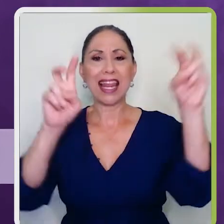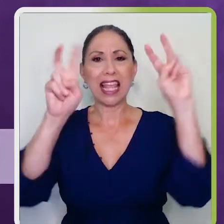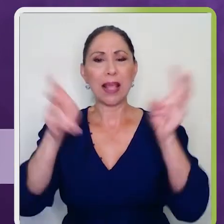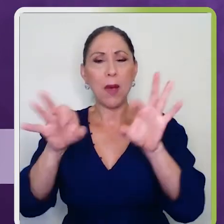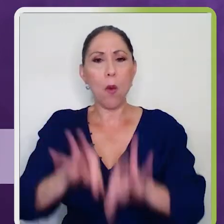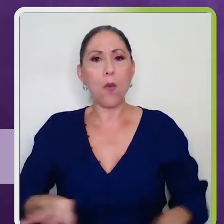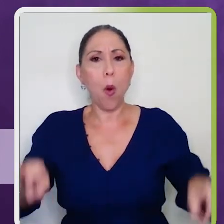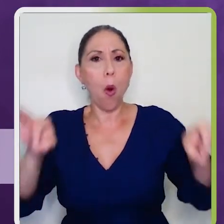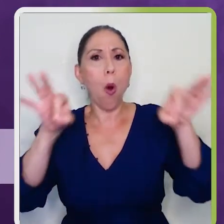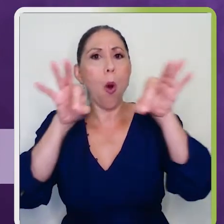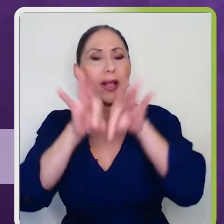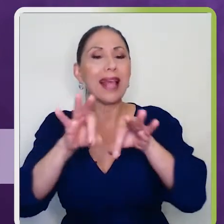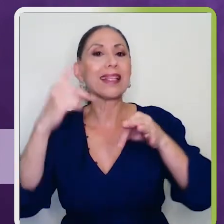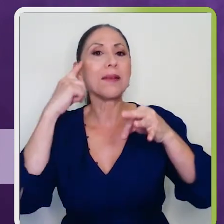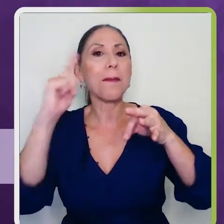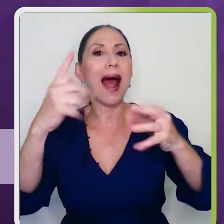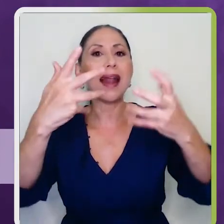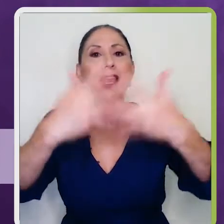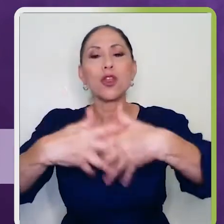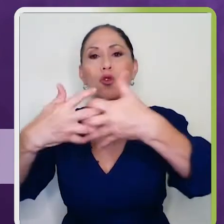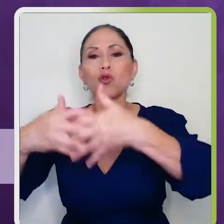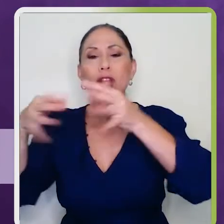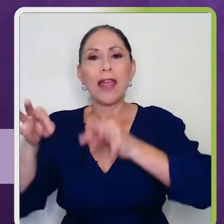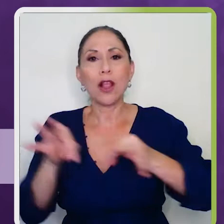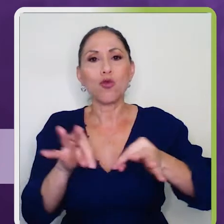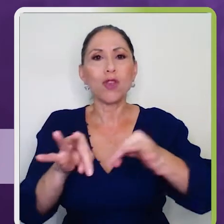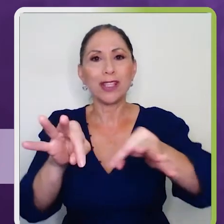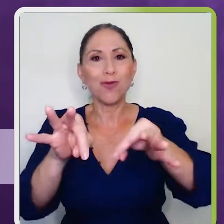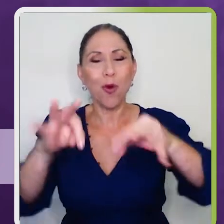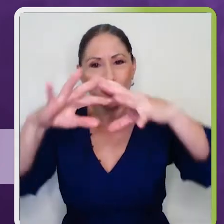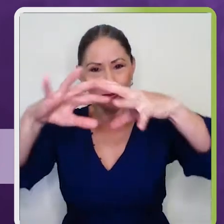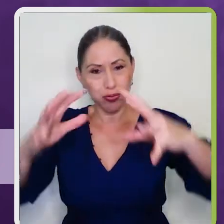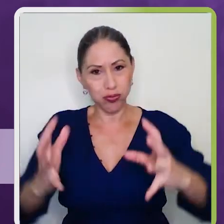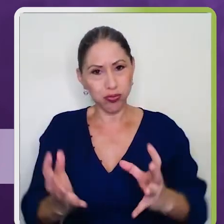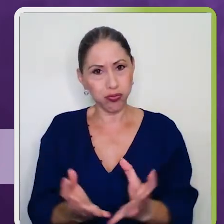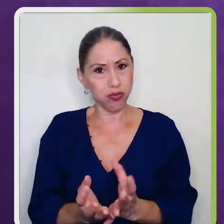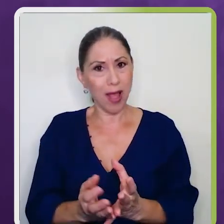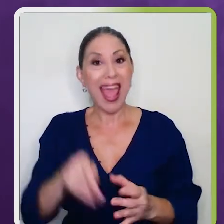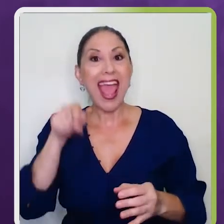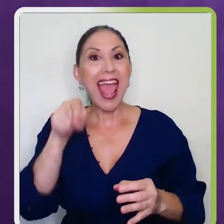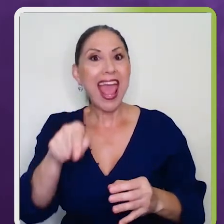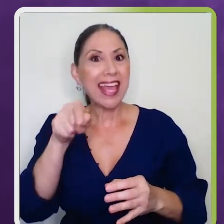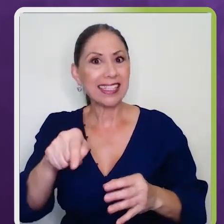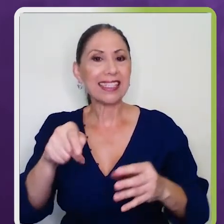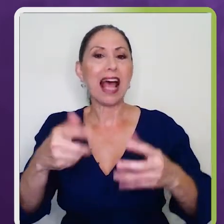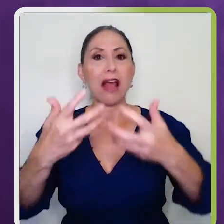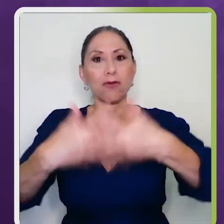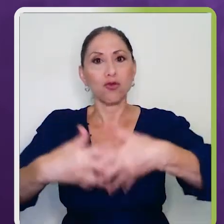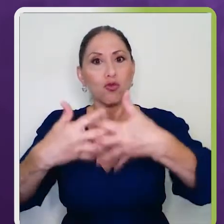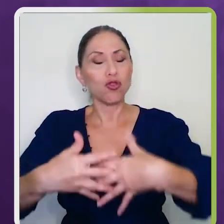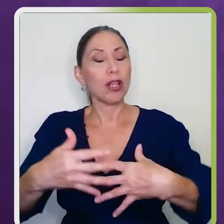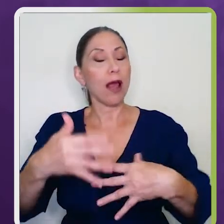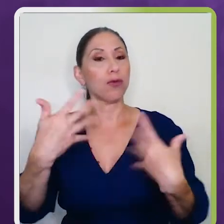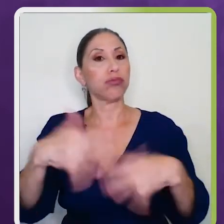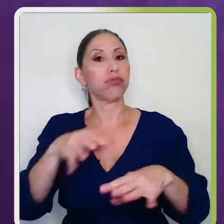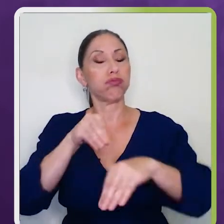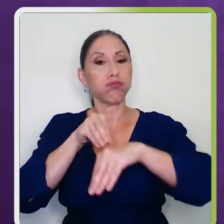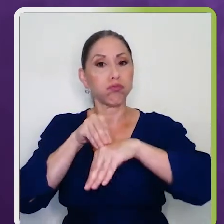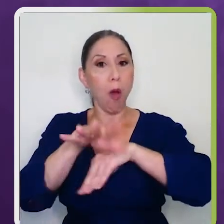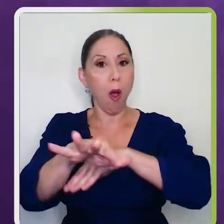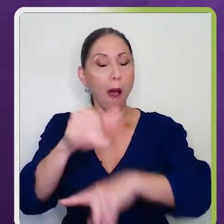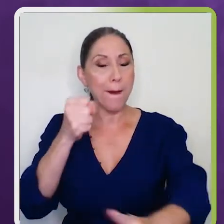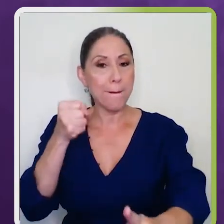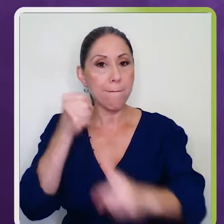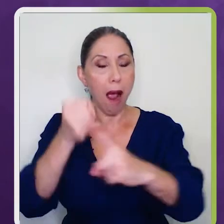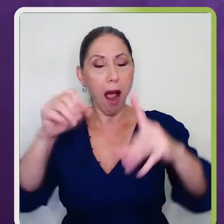para la industria del mundo, la industria del turismo, que es una industria que impacta a todo el mundo, ¿verdad? Es sumamente